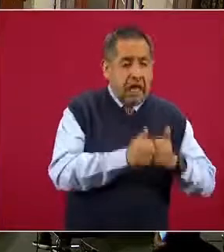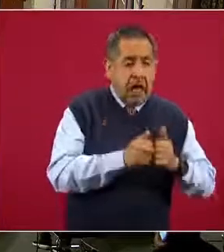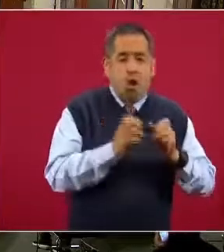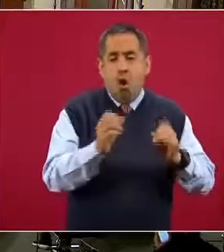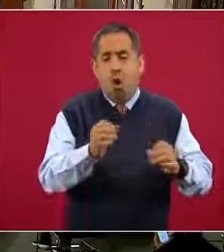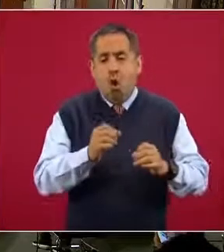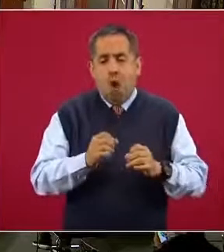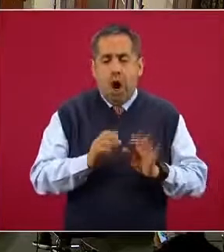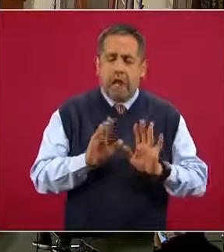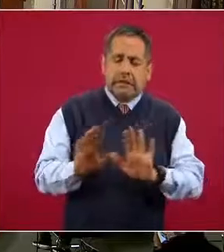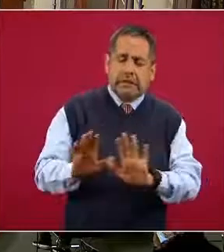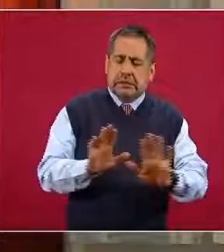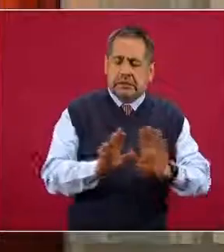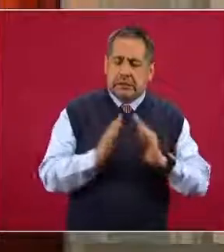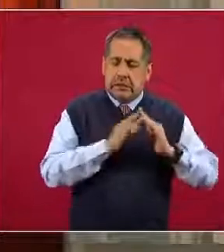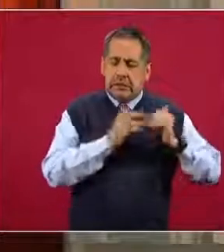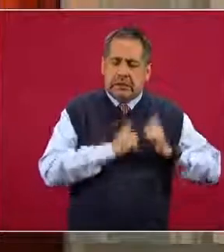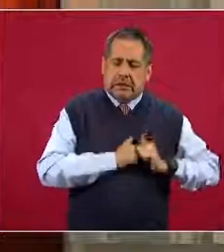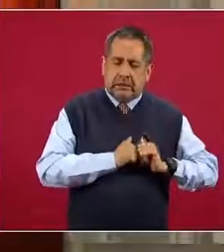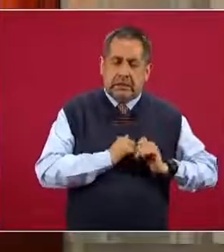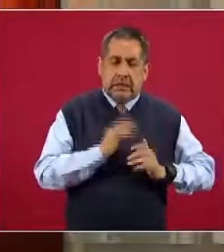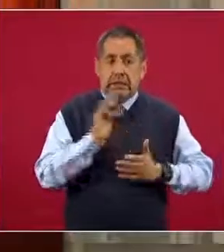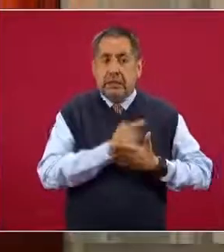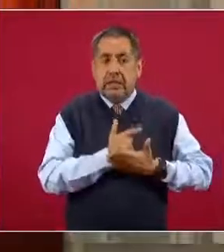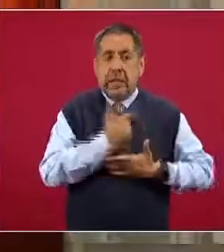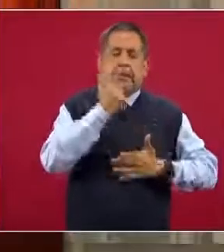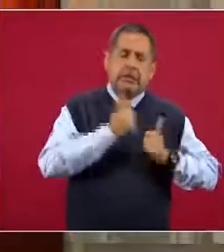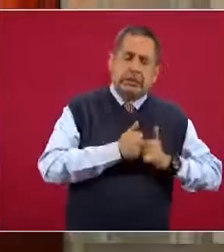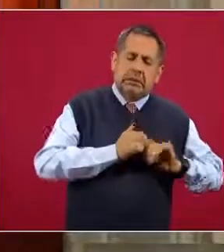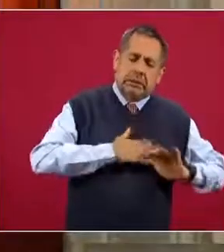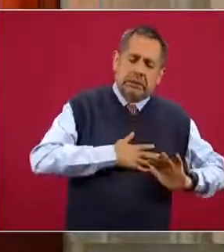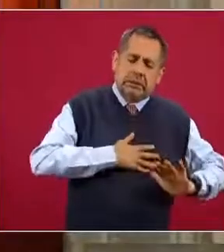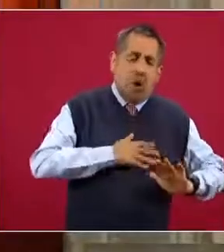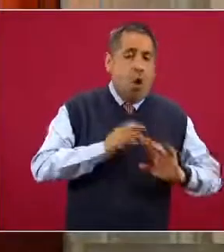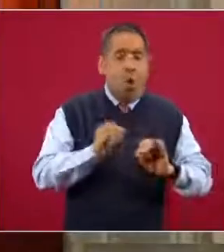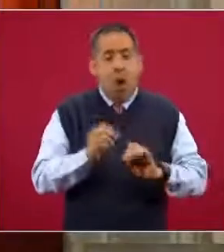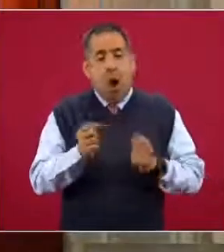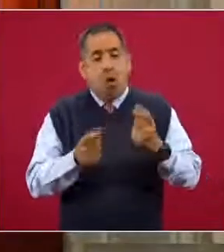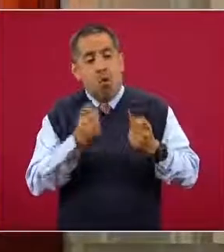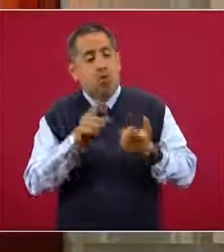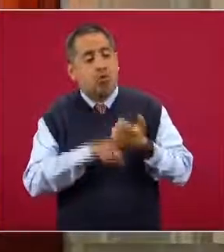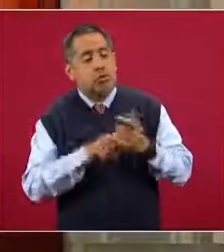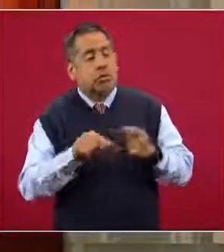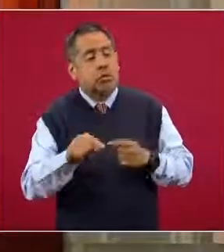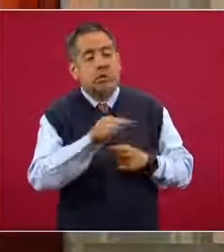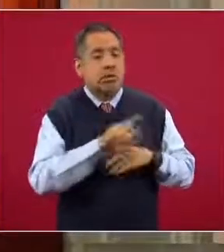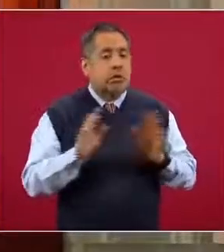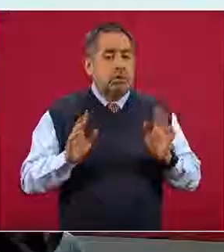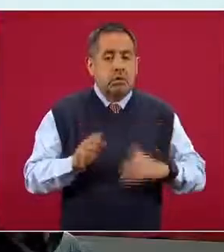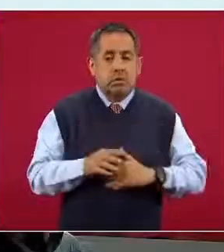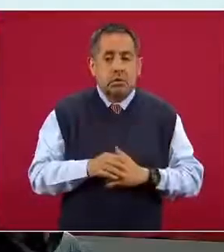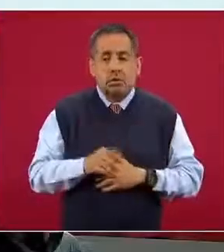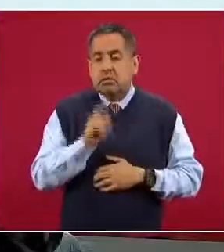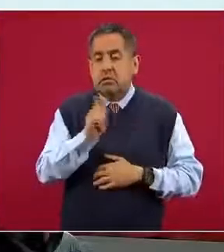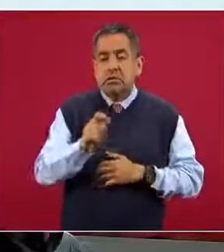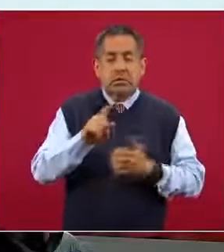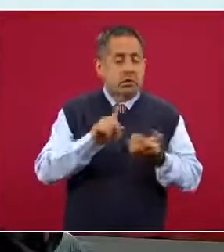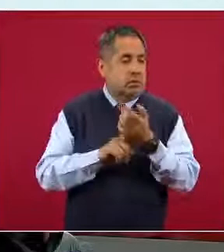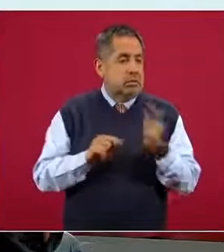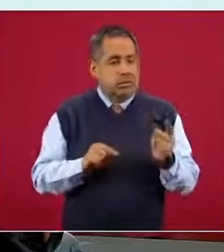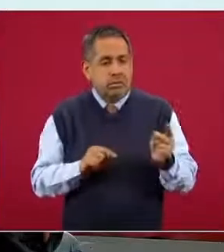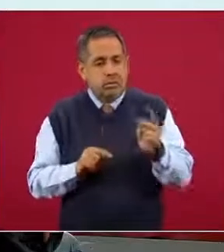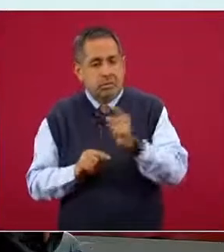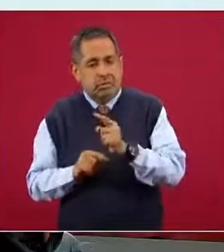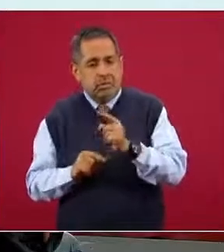de recuperación por haber sido casos graves, y otro porcentaje lógicamente serán o estarán representados